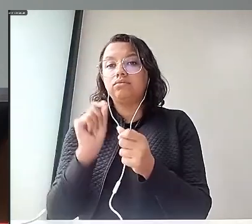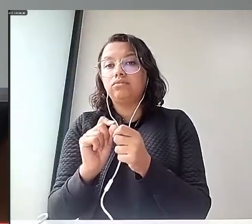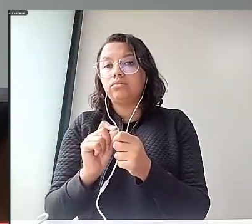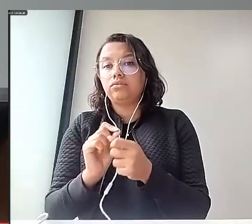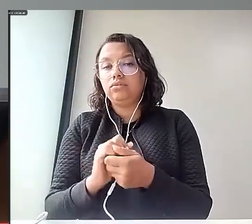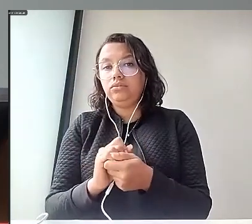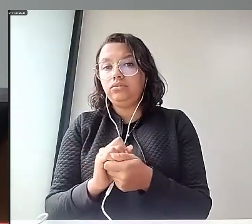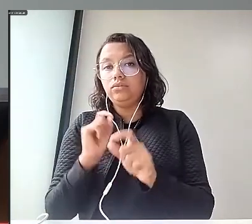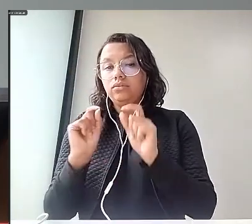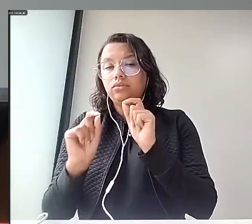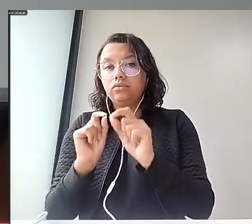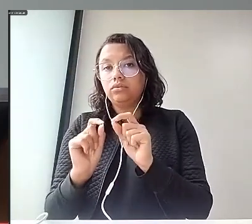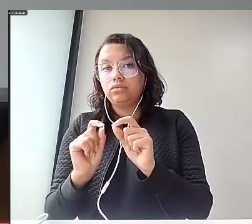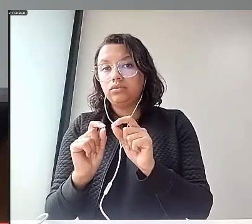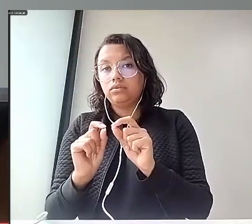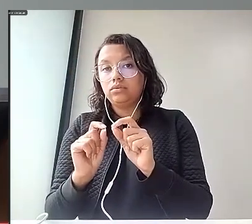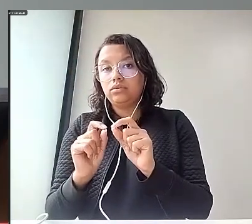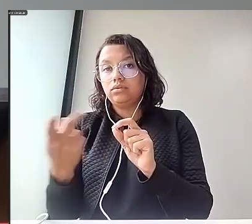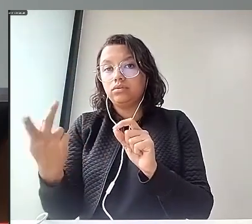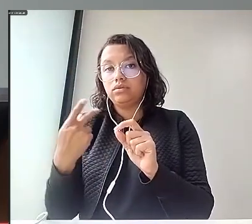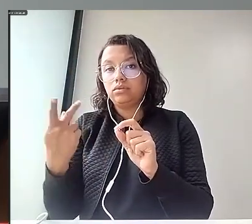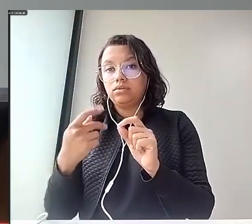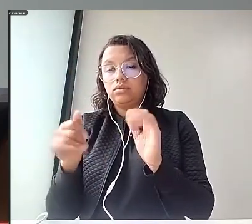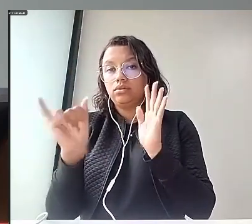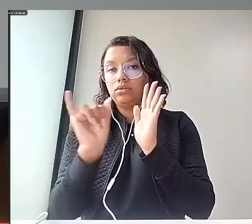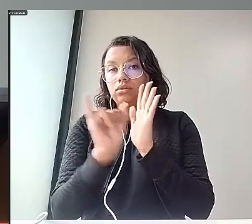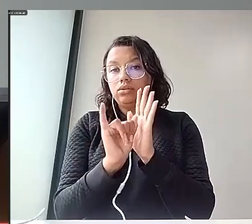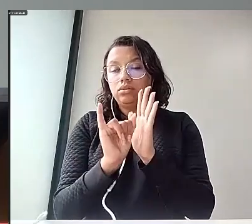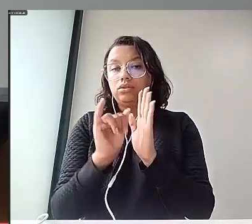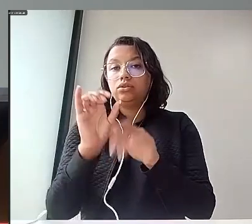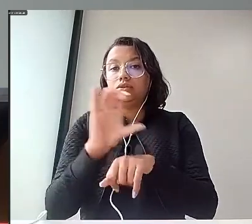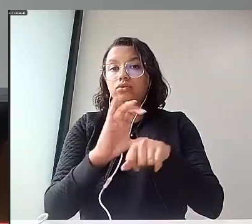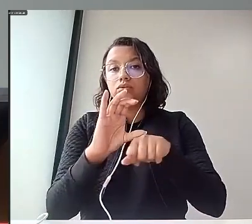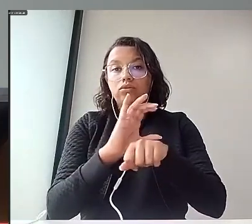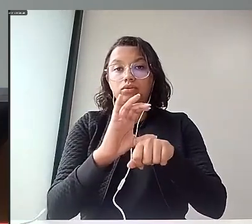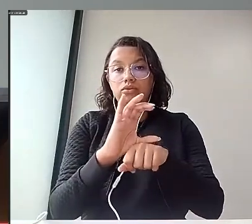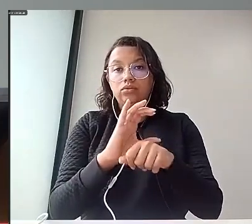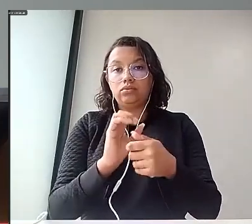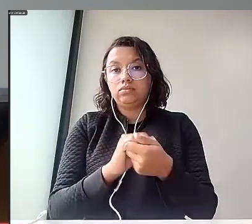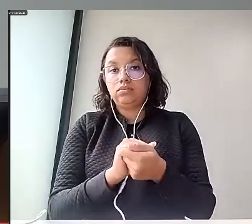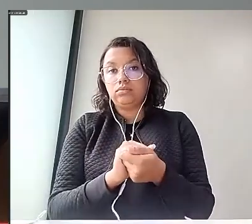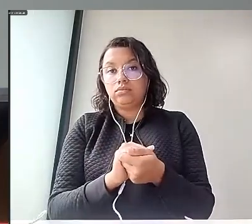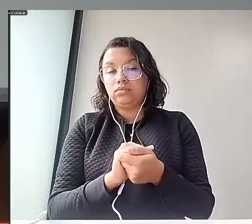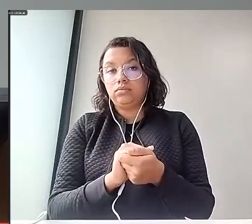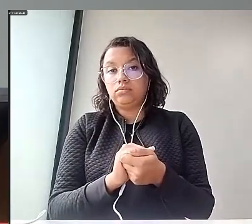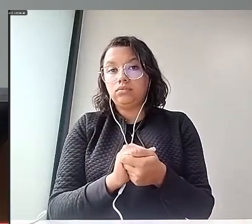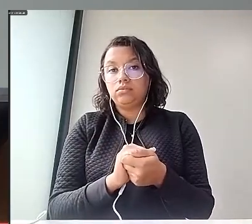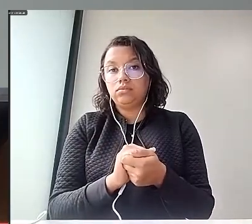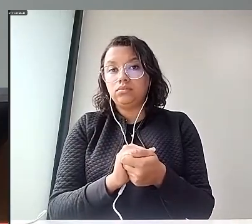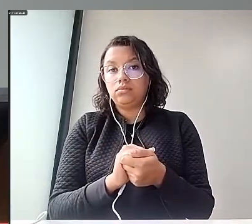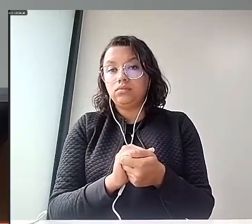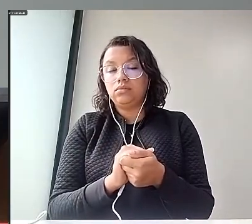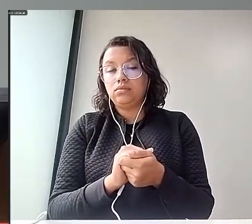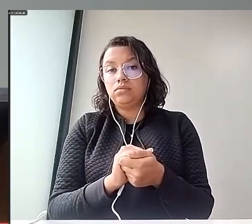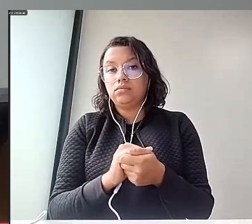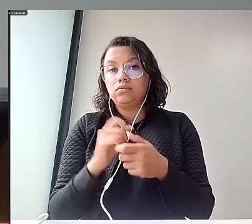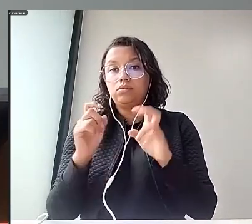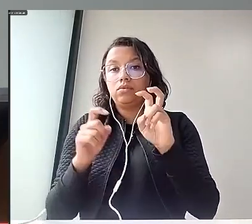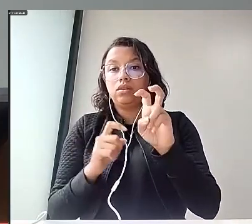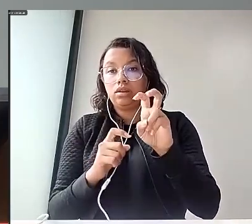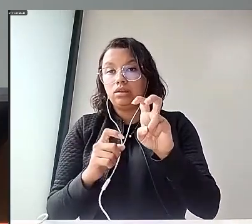es nuestra identidad constitucional hoy bajo la Quinta República?